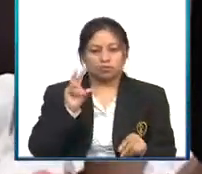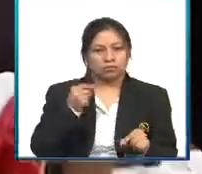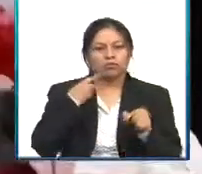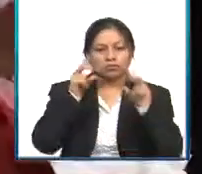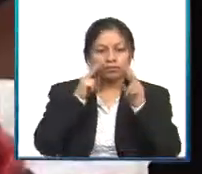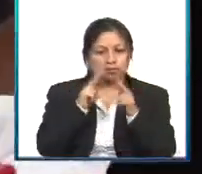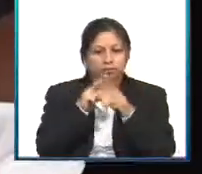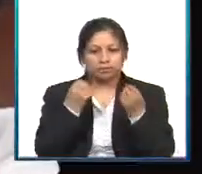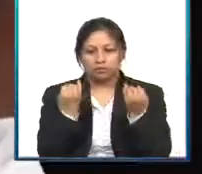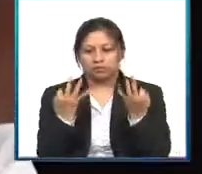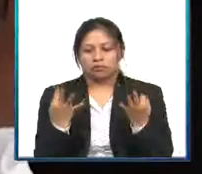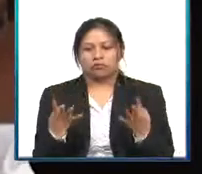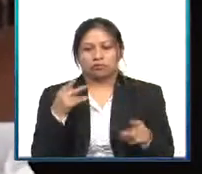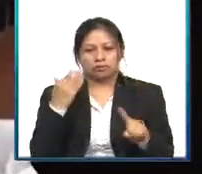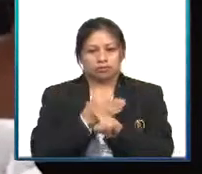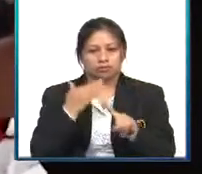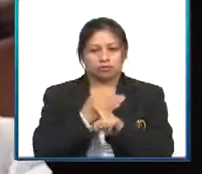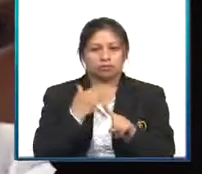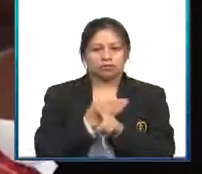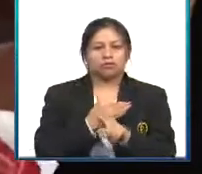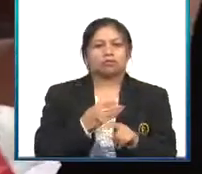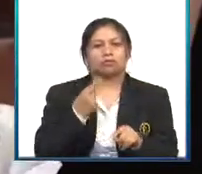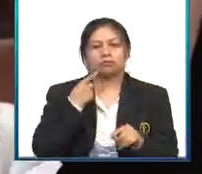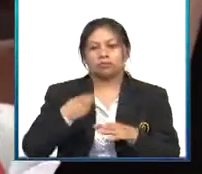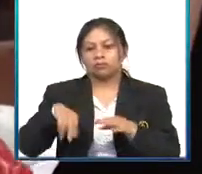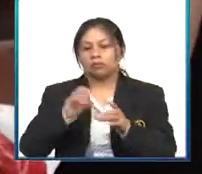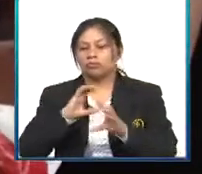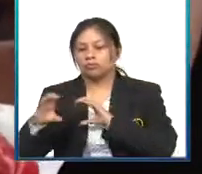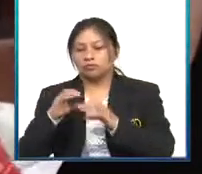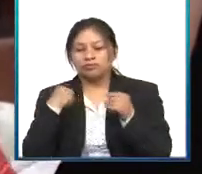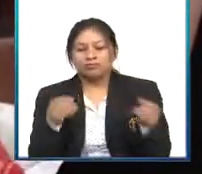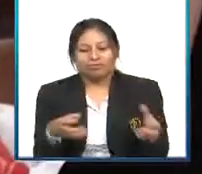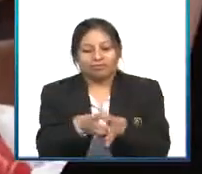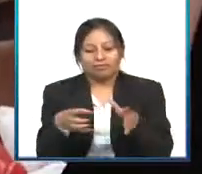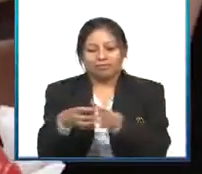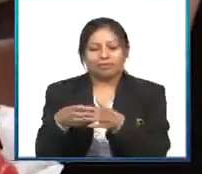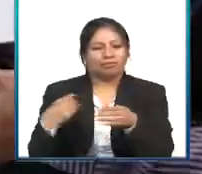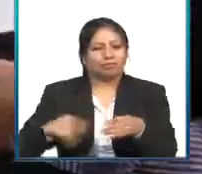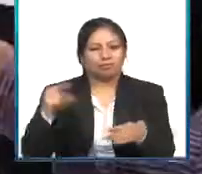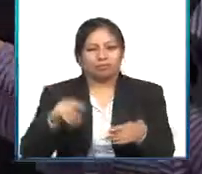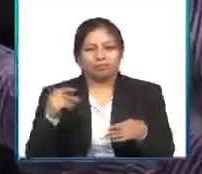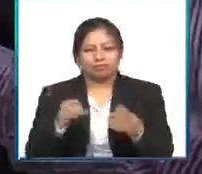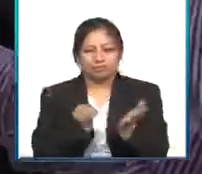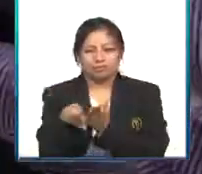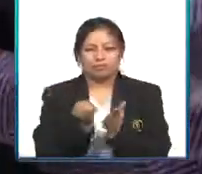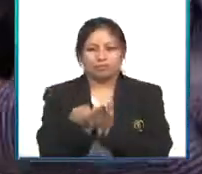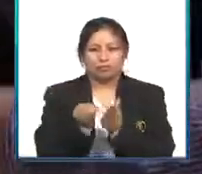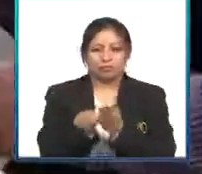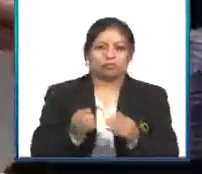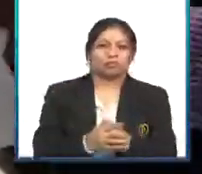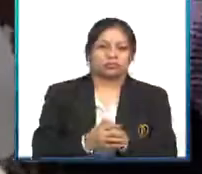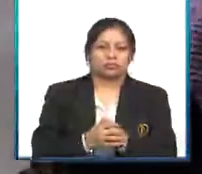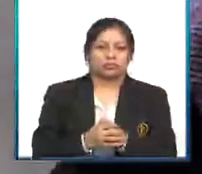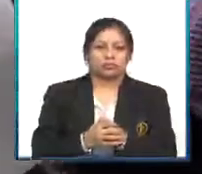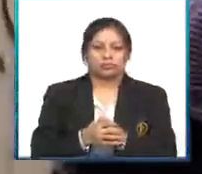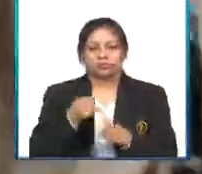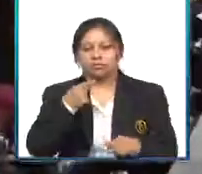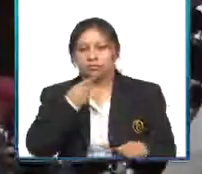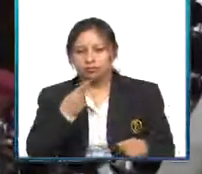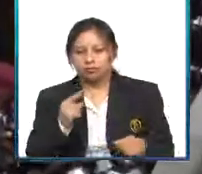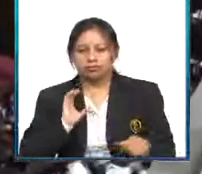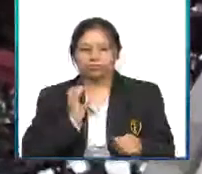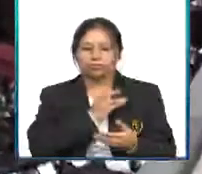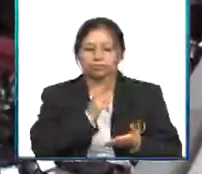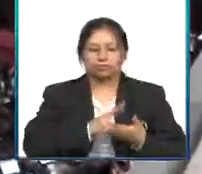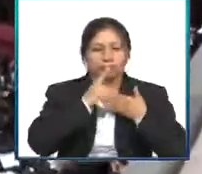se puede enumerar los problemas que aún afectan al nivel colectivo y que es prioridad para las instituciones. En consecuencia, el Congreso